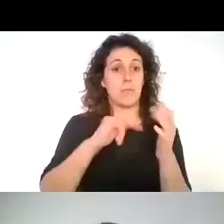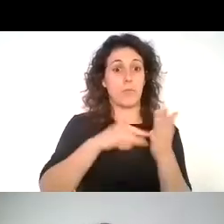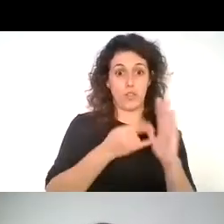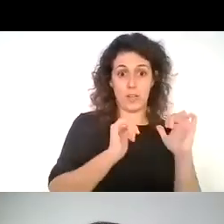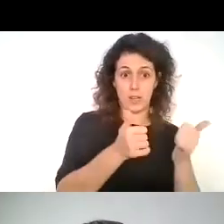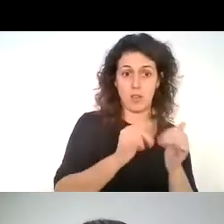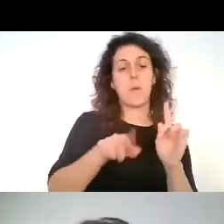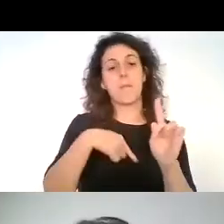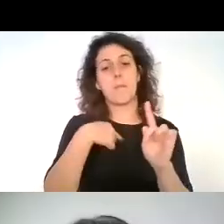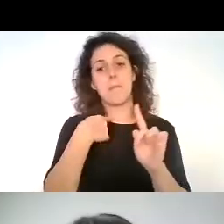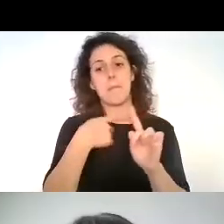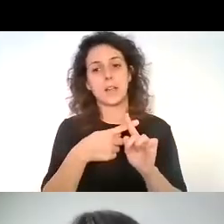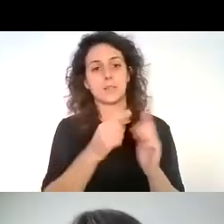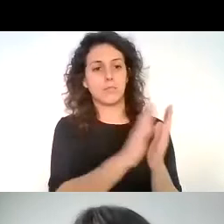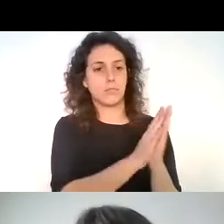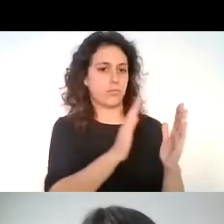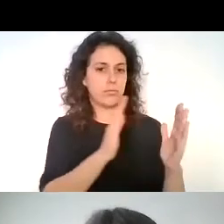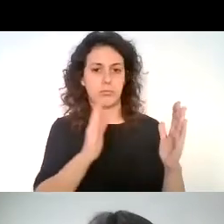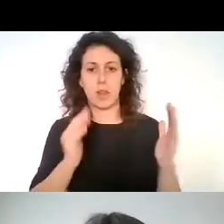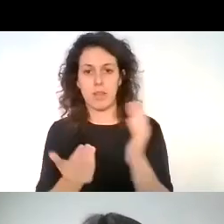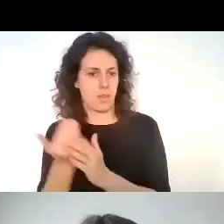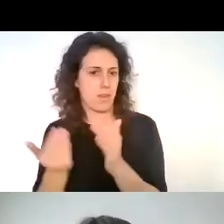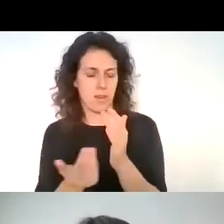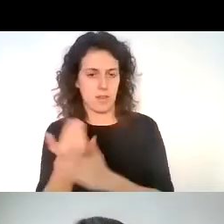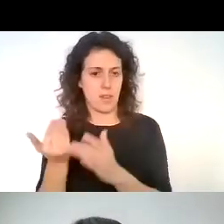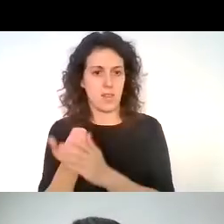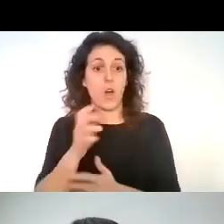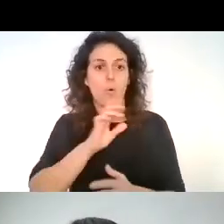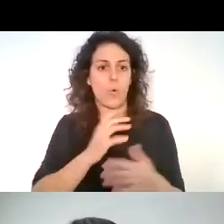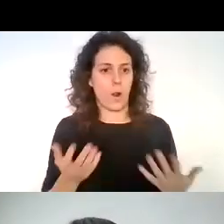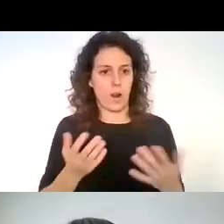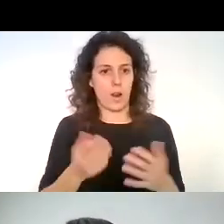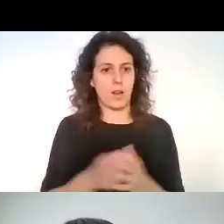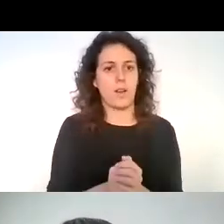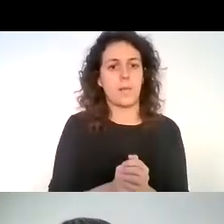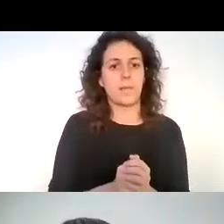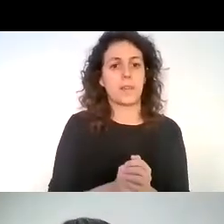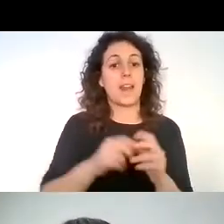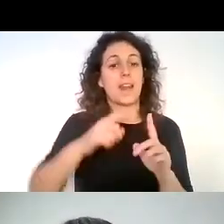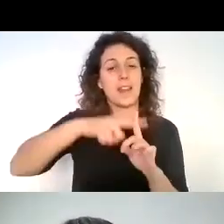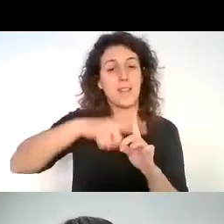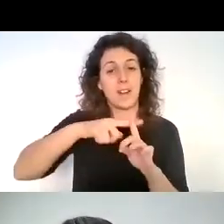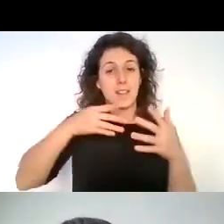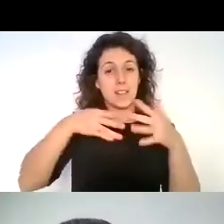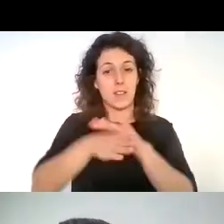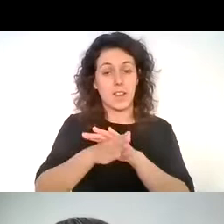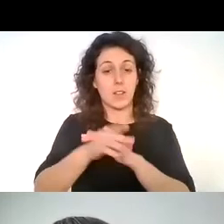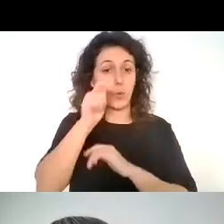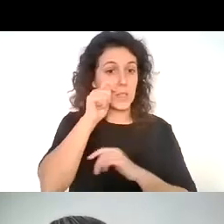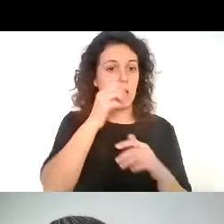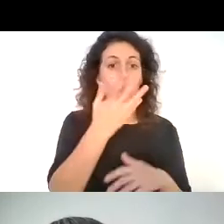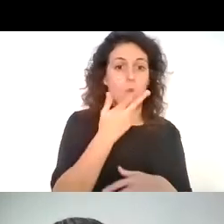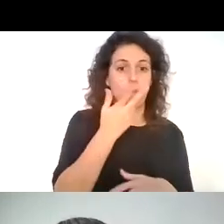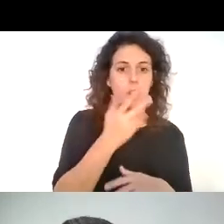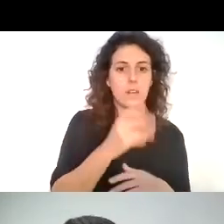como seguimos día a día es conocer el nivel de accesibilidad del Baix Empordà, formación sobre